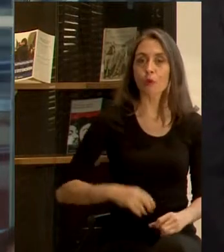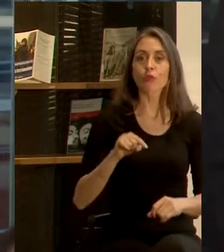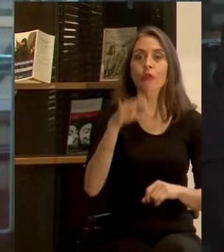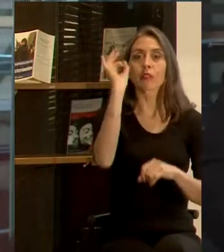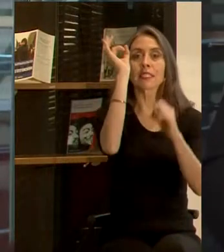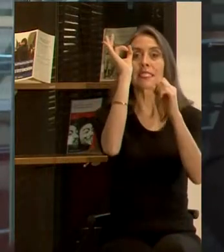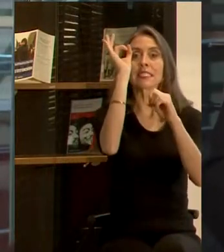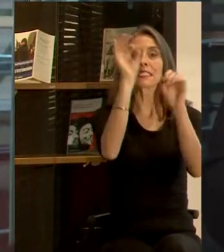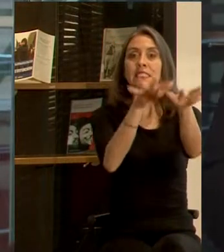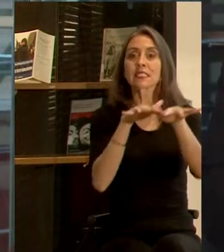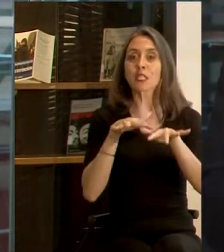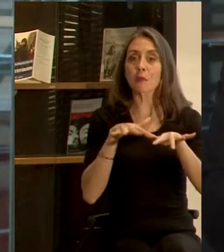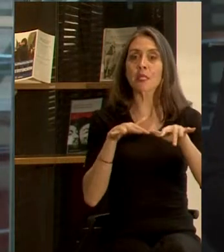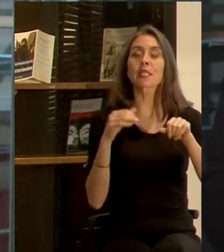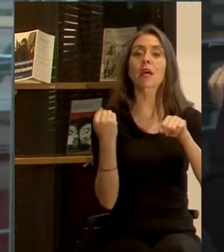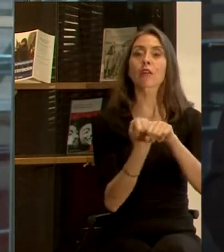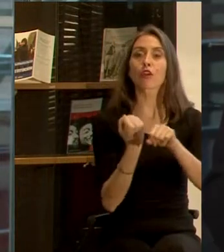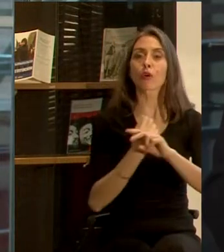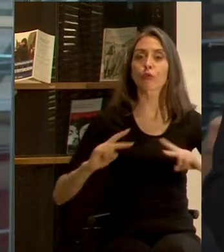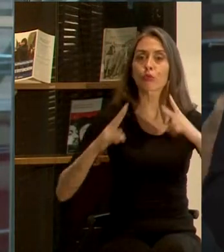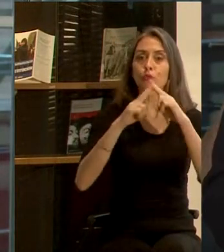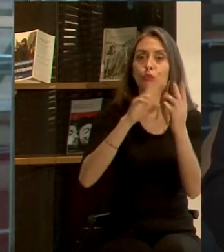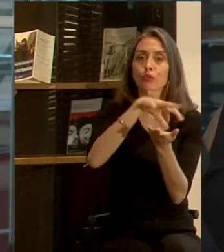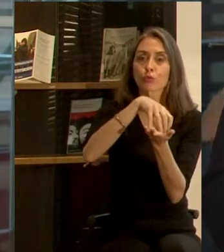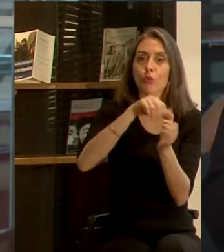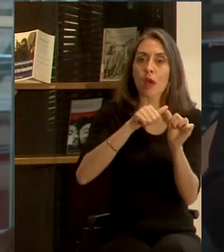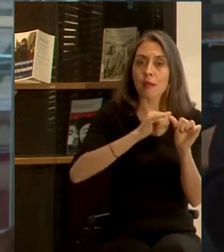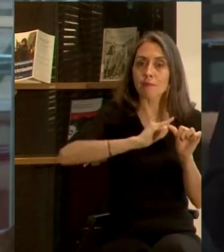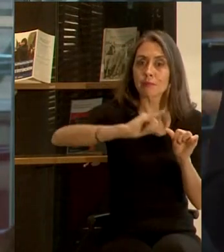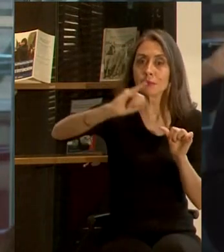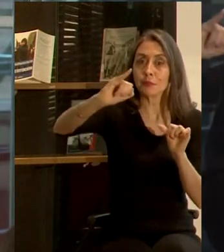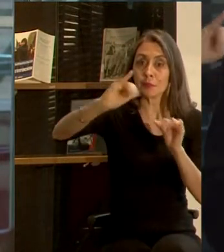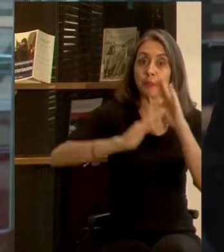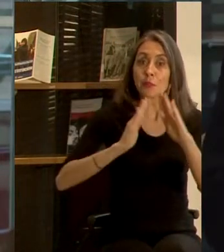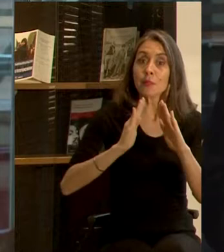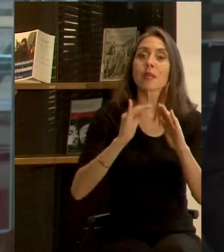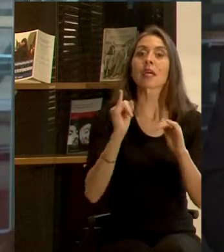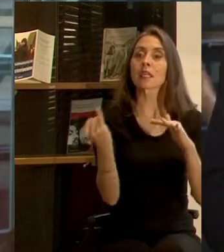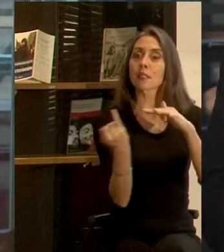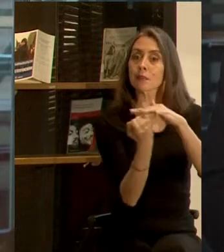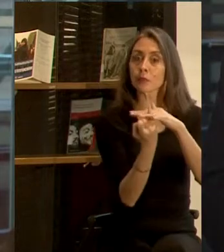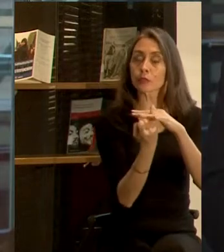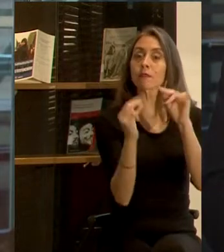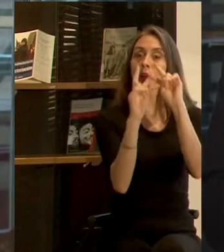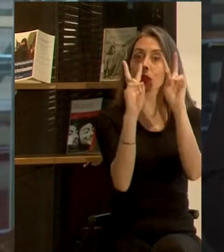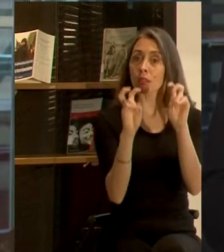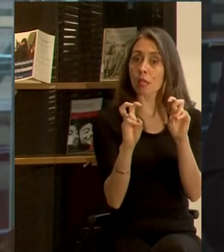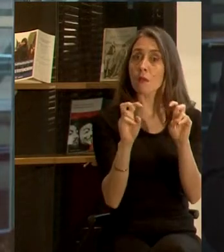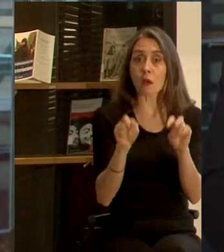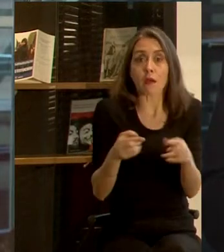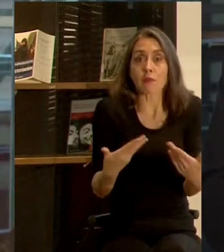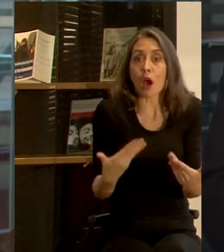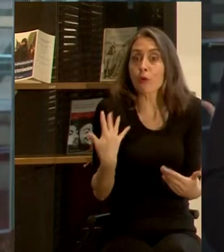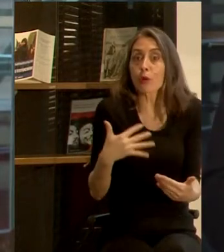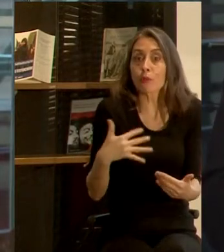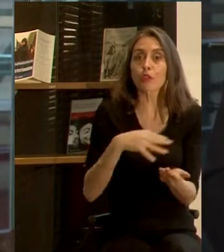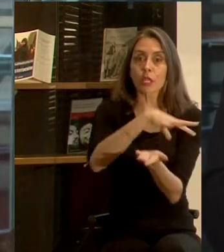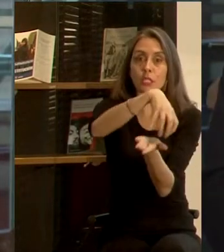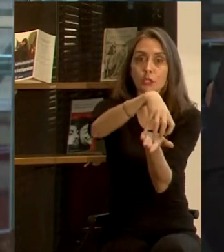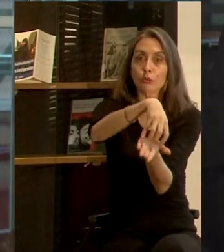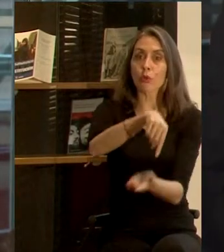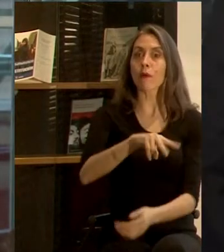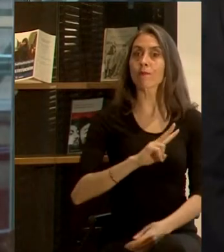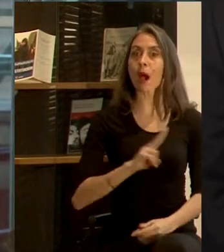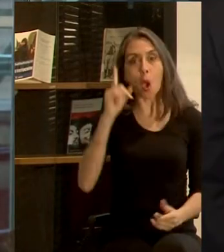seminario titulado Construyendo Ciudades Sostenibles e Inclusivas. Una temática muy atingente para una ciudad como